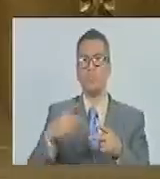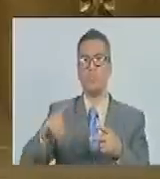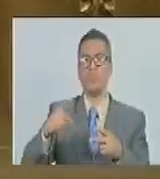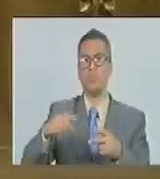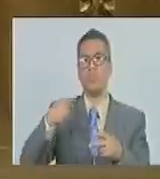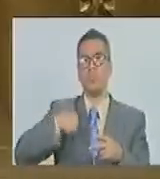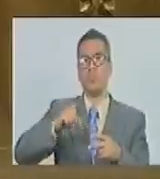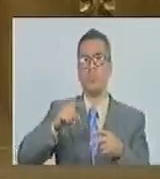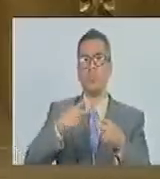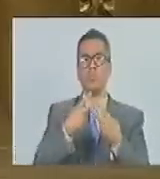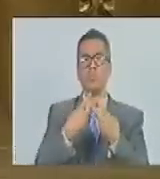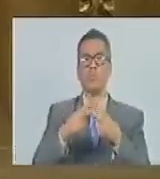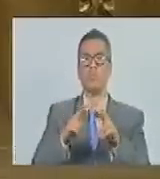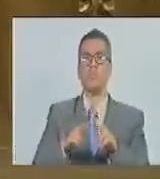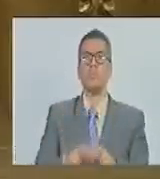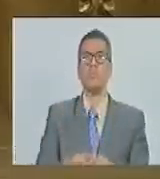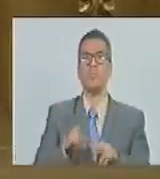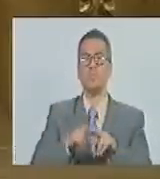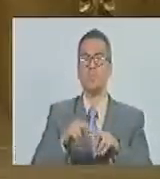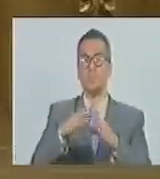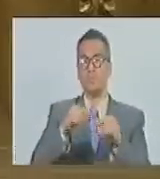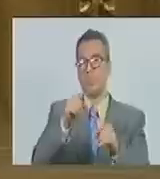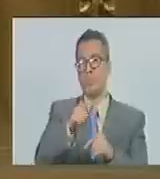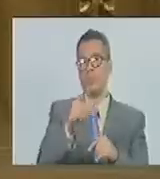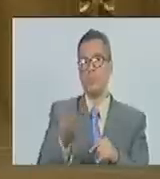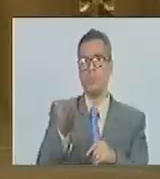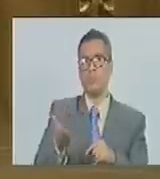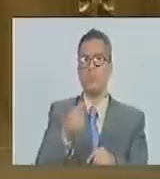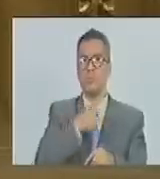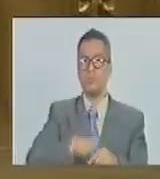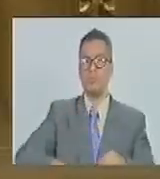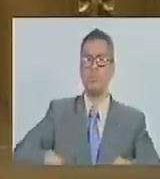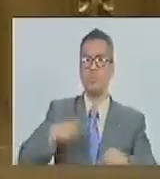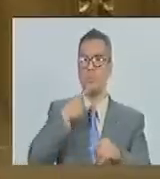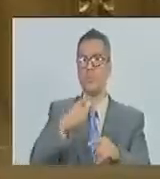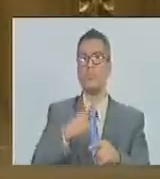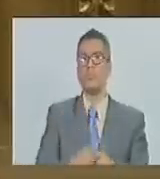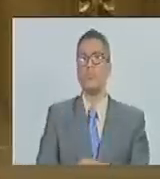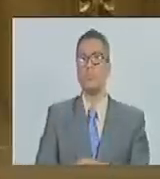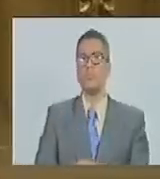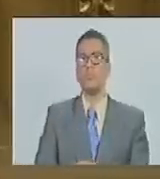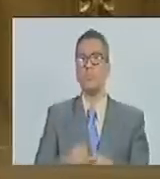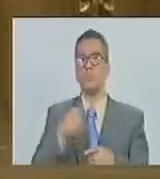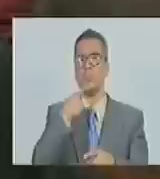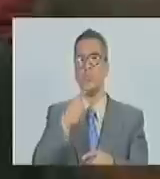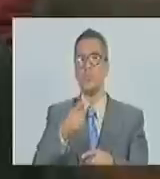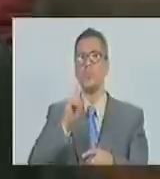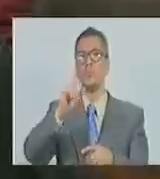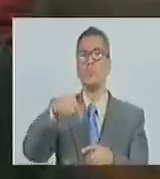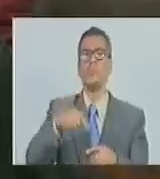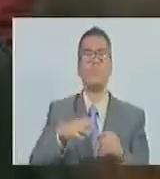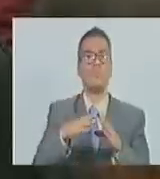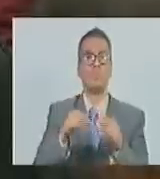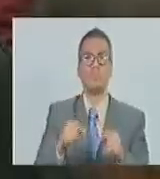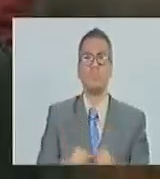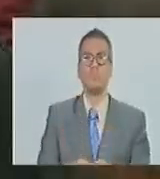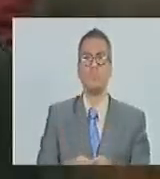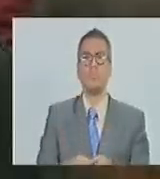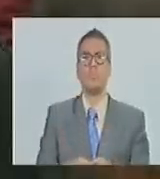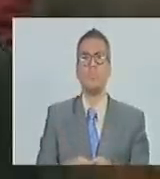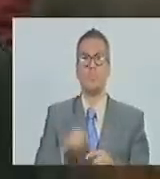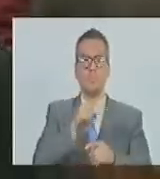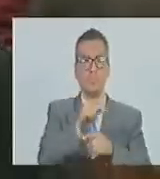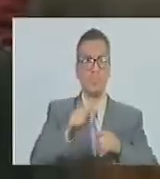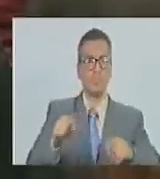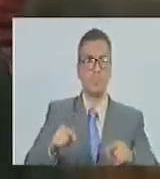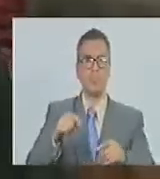tener paz. Por ello es tan importante, señor presidente, con su venia, señalar que además de todos aquellos